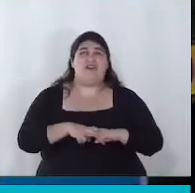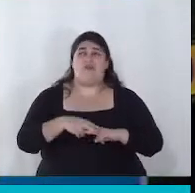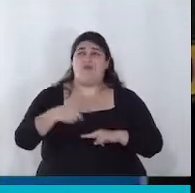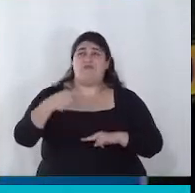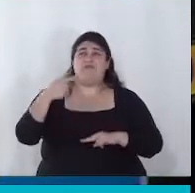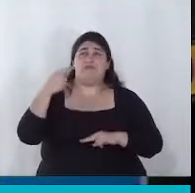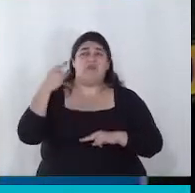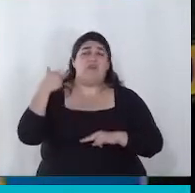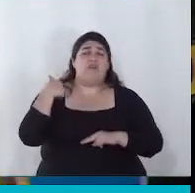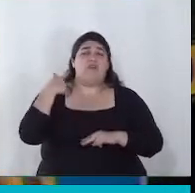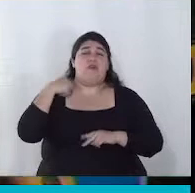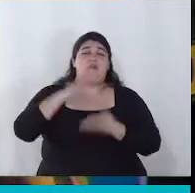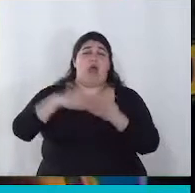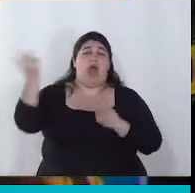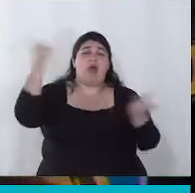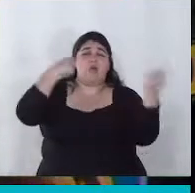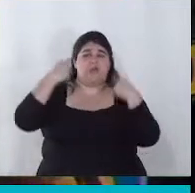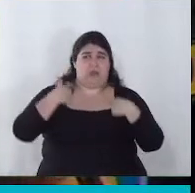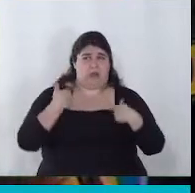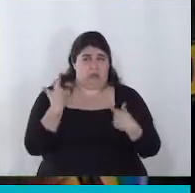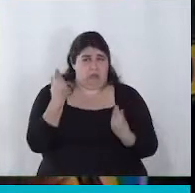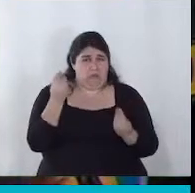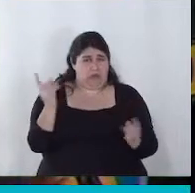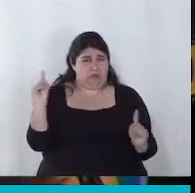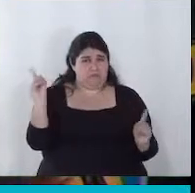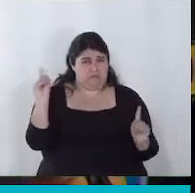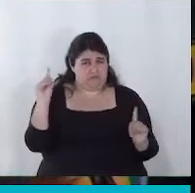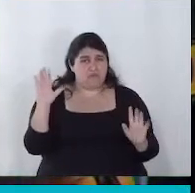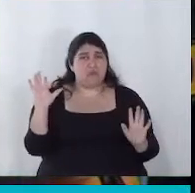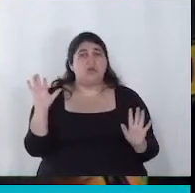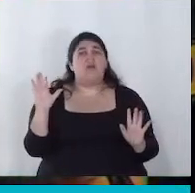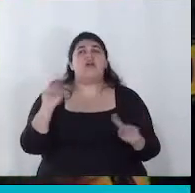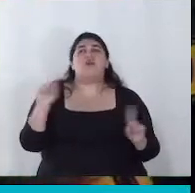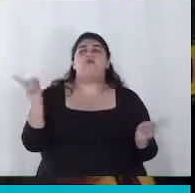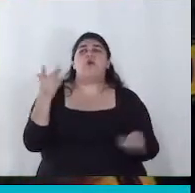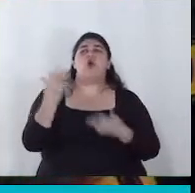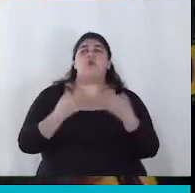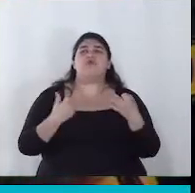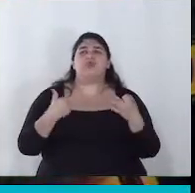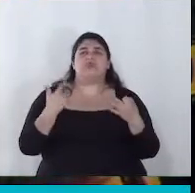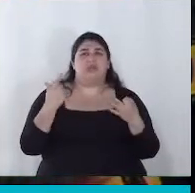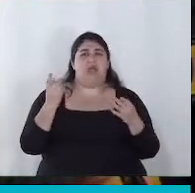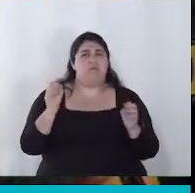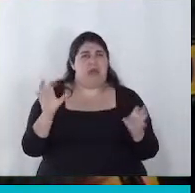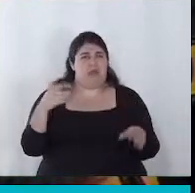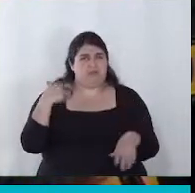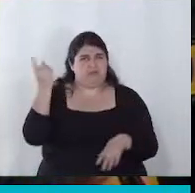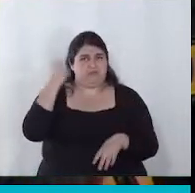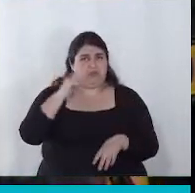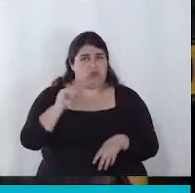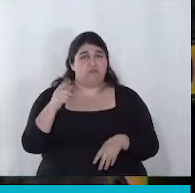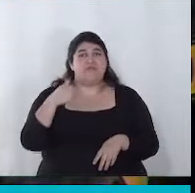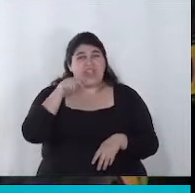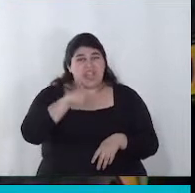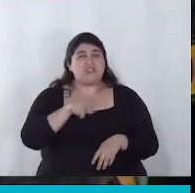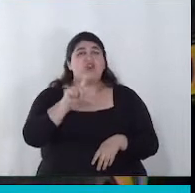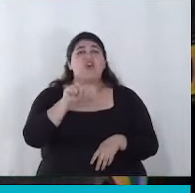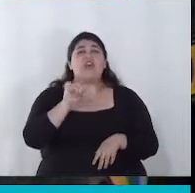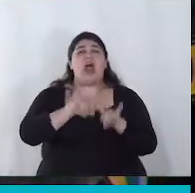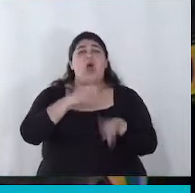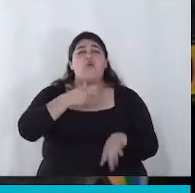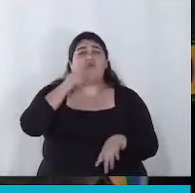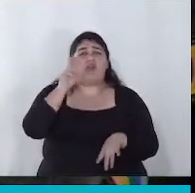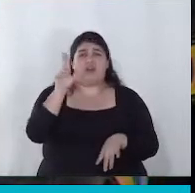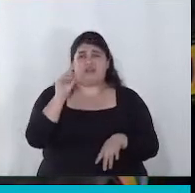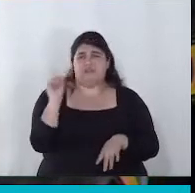justicia solamente quiero mostrar algo que como diría marisol no es loafer es son finas